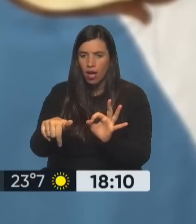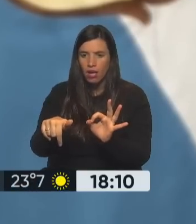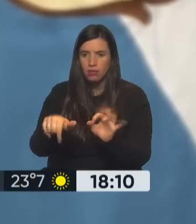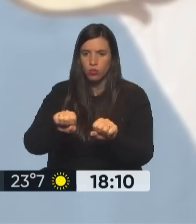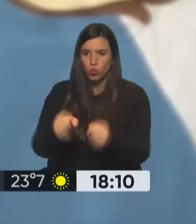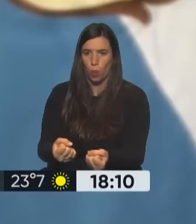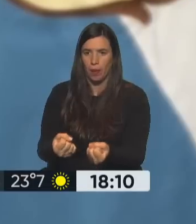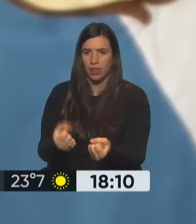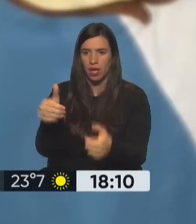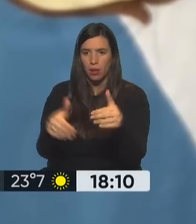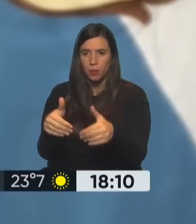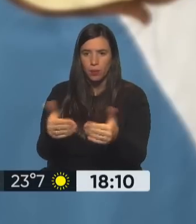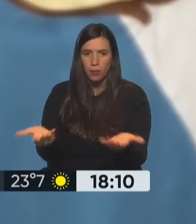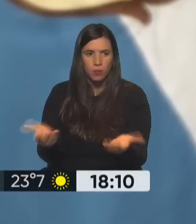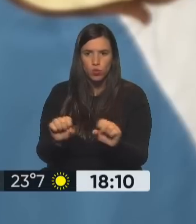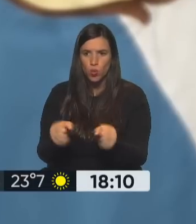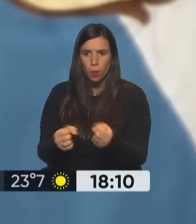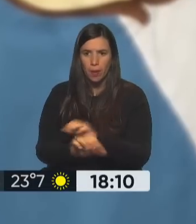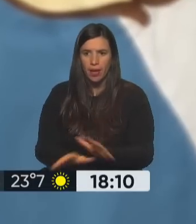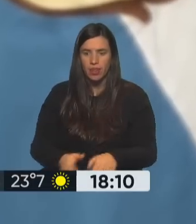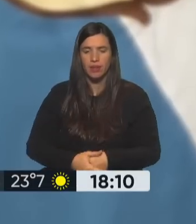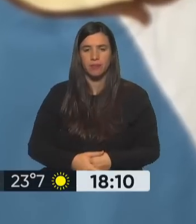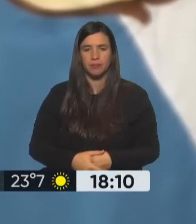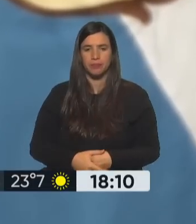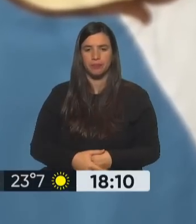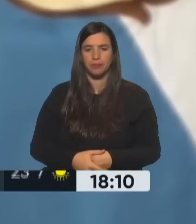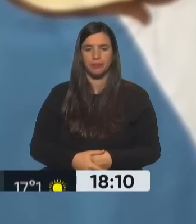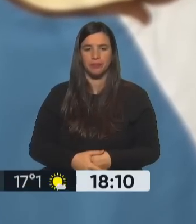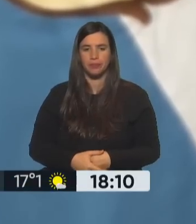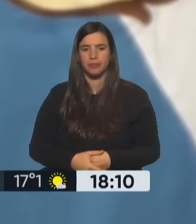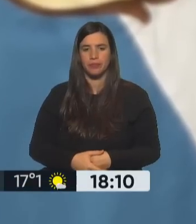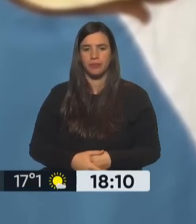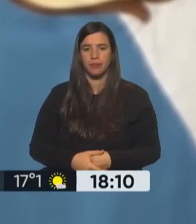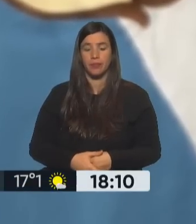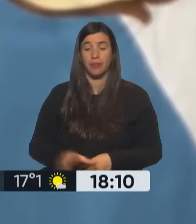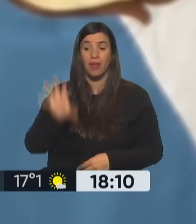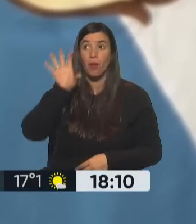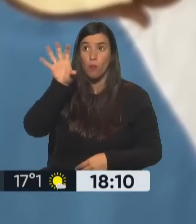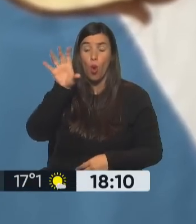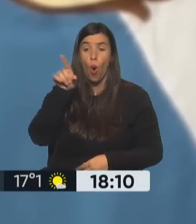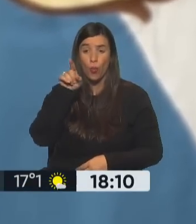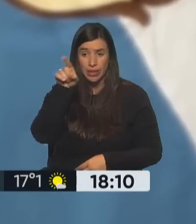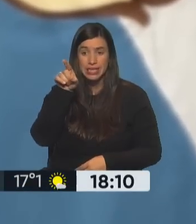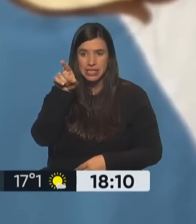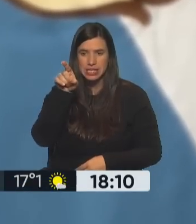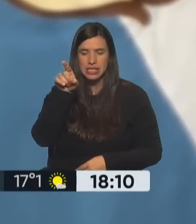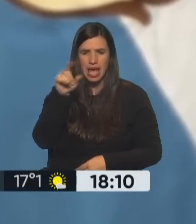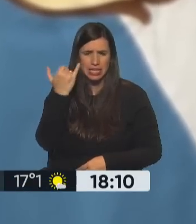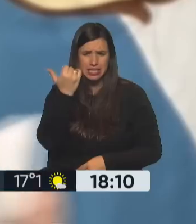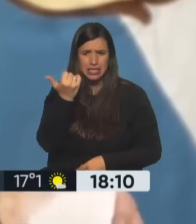electoral. El Tribunal Electoral, que es el organismo competente en la provincia, habilitó mi candidatura a